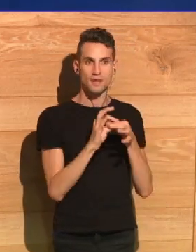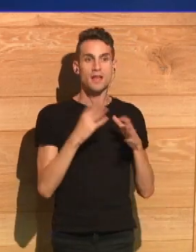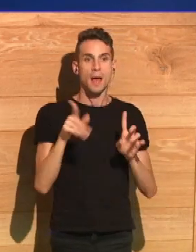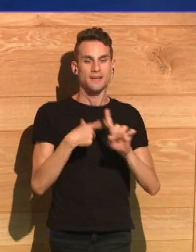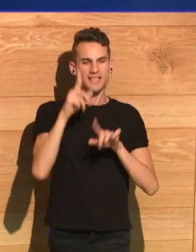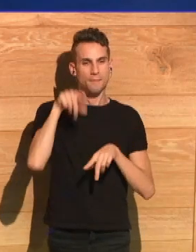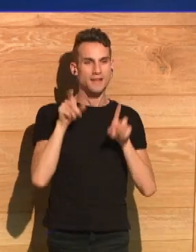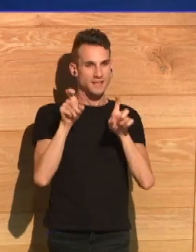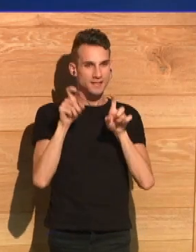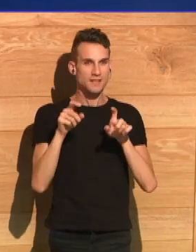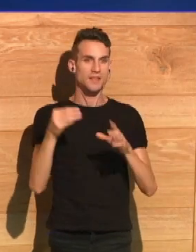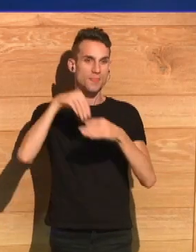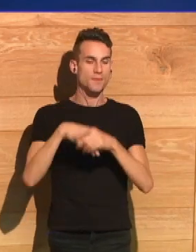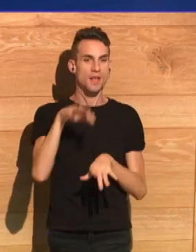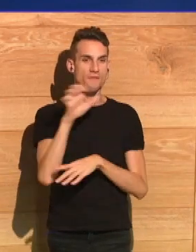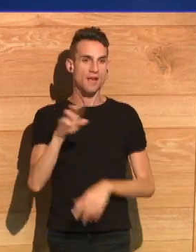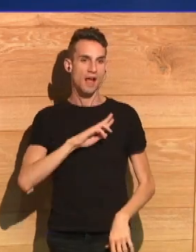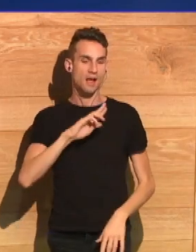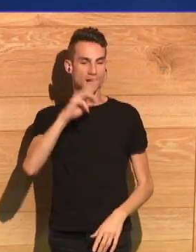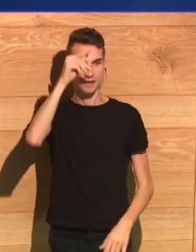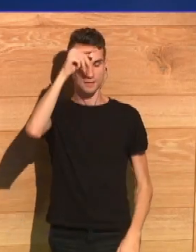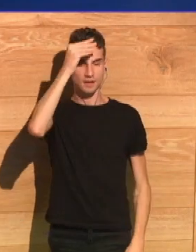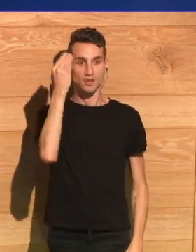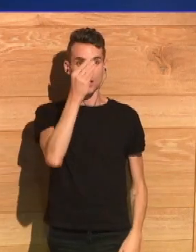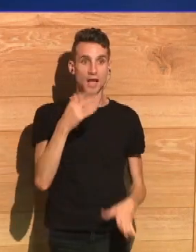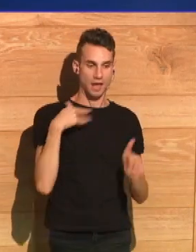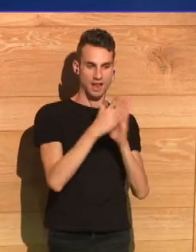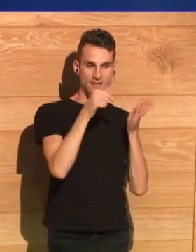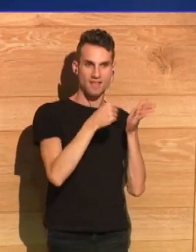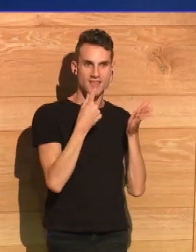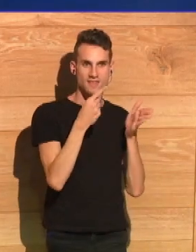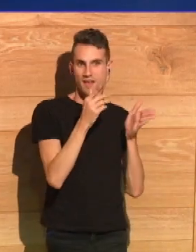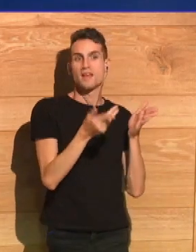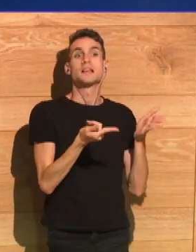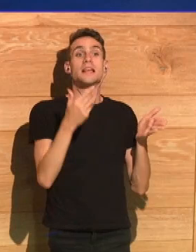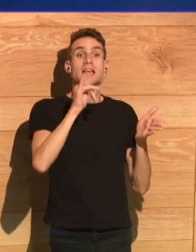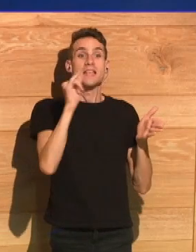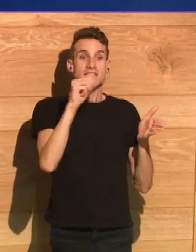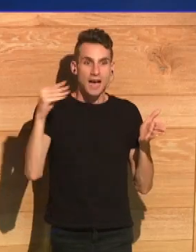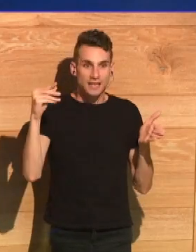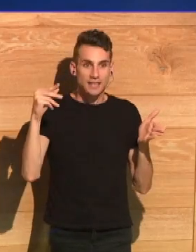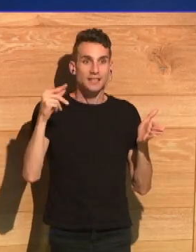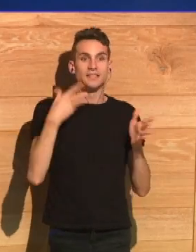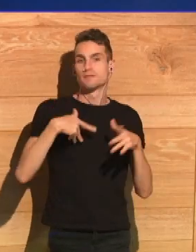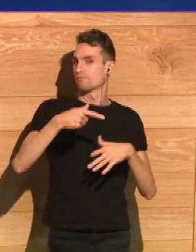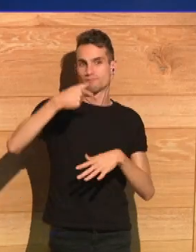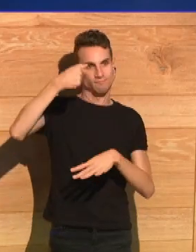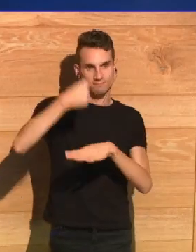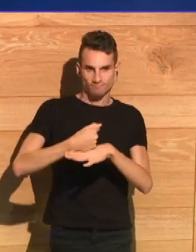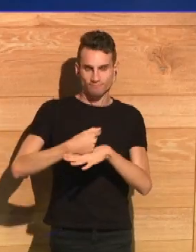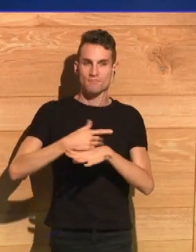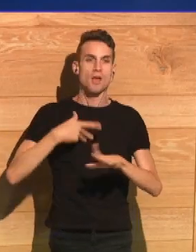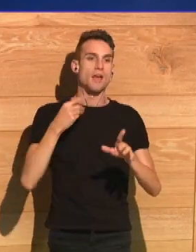que nos cuentas aquí y dices Jack se vio obligado a escribir sobre su propia vida, que a mí se me